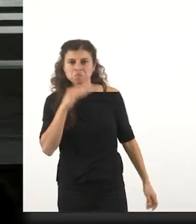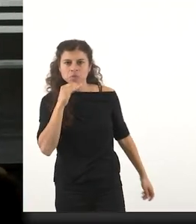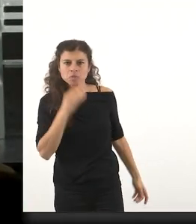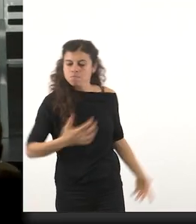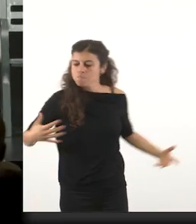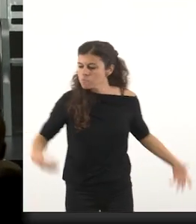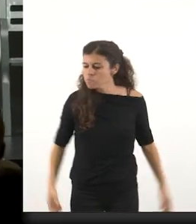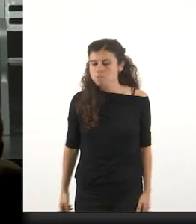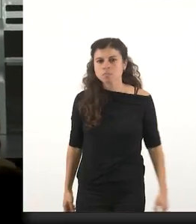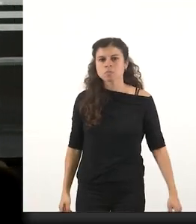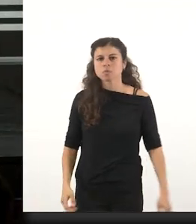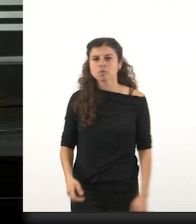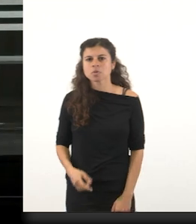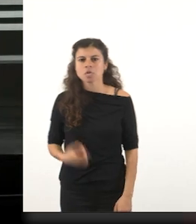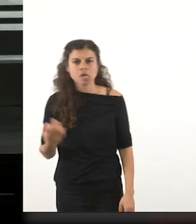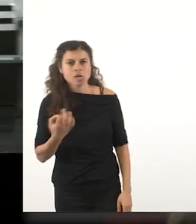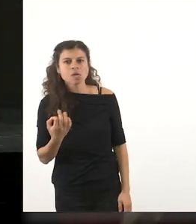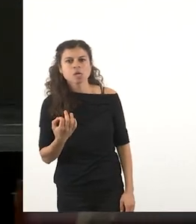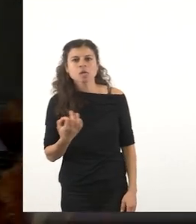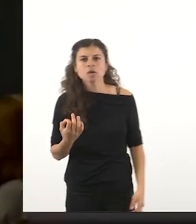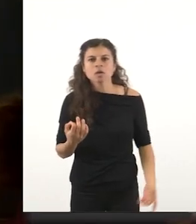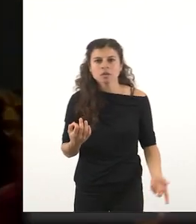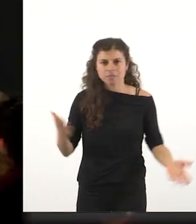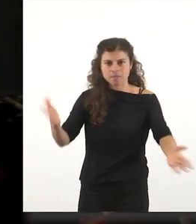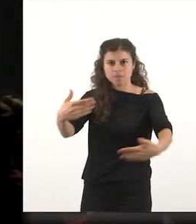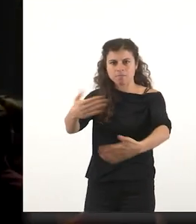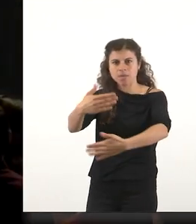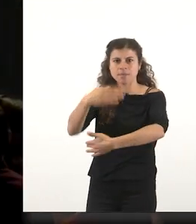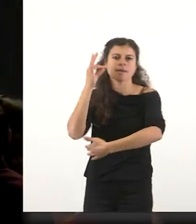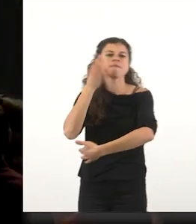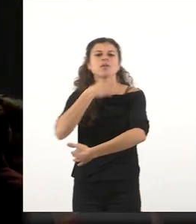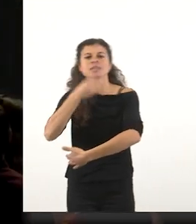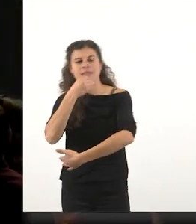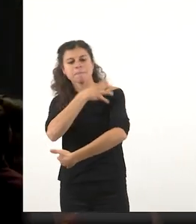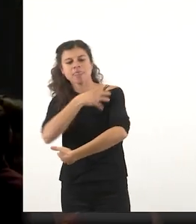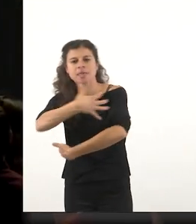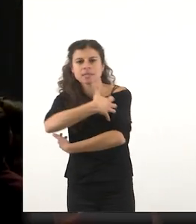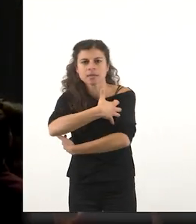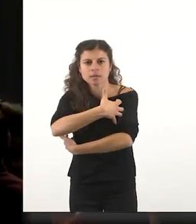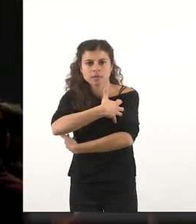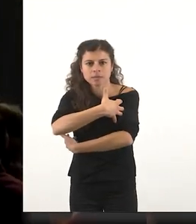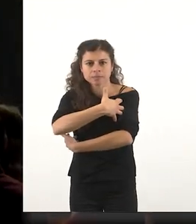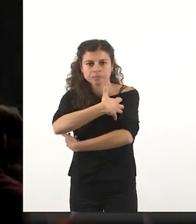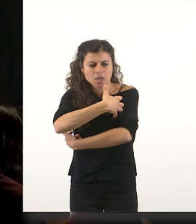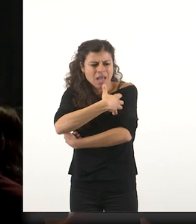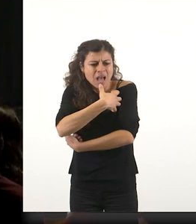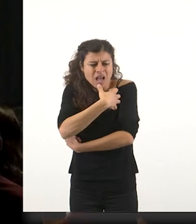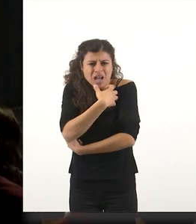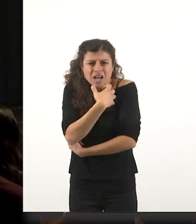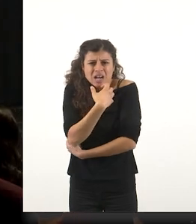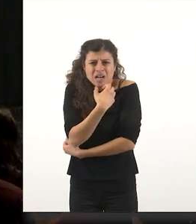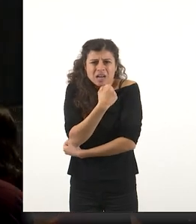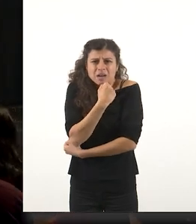salido. ¿Qué pasa, mi niña? Ven aquí, mi niña bonita. Ven aquí, mi dulce princesa. Ven aquí. ¡Antonio! ¡Antonio, por